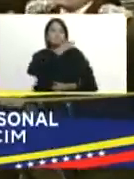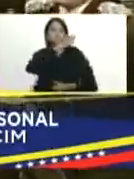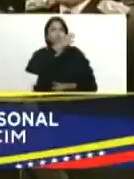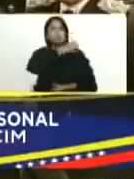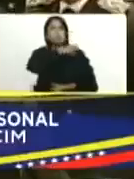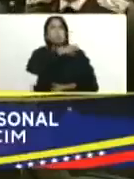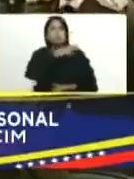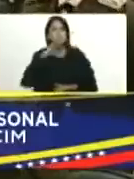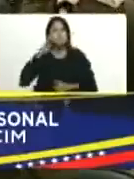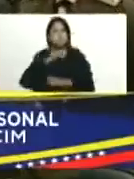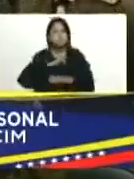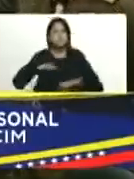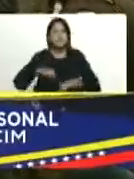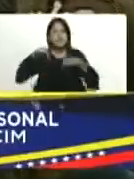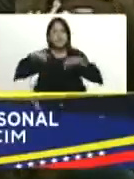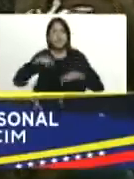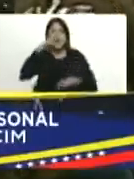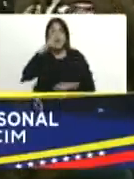correspondientes al año